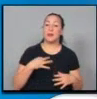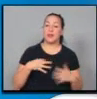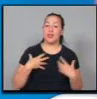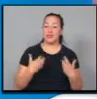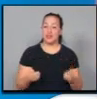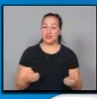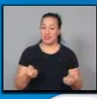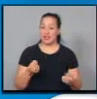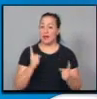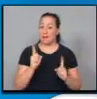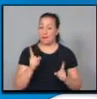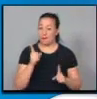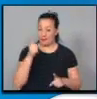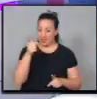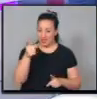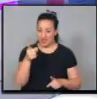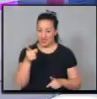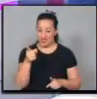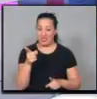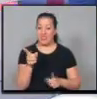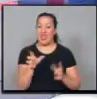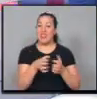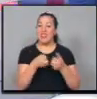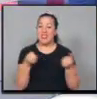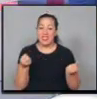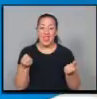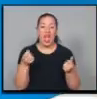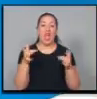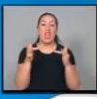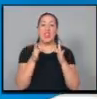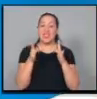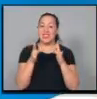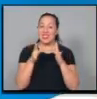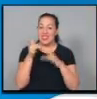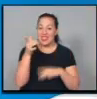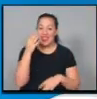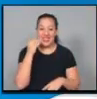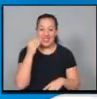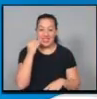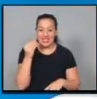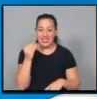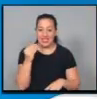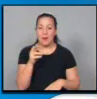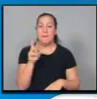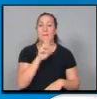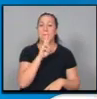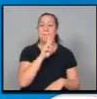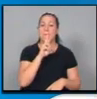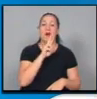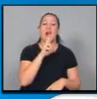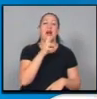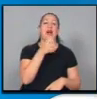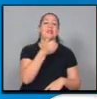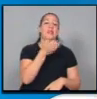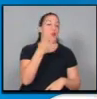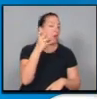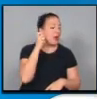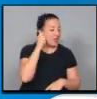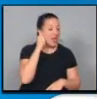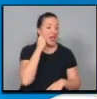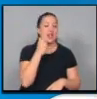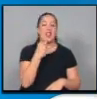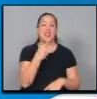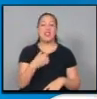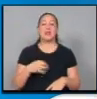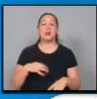que levanta el Daily Mail, ¿no? Agarra. Sí. Actriz argentina, ¿no? De 64 años, publica fotos en las redes sociales, dice que es